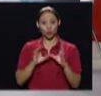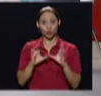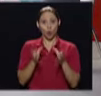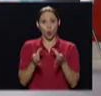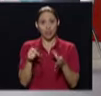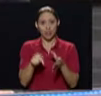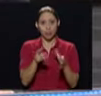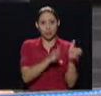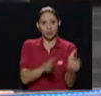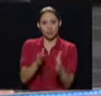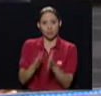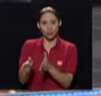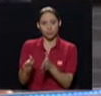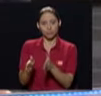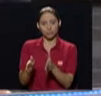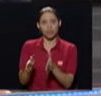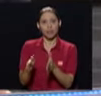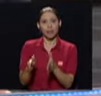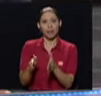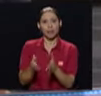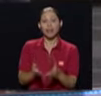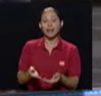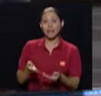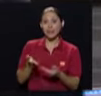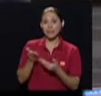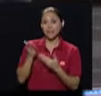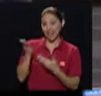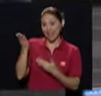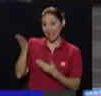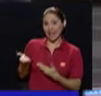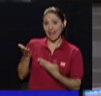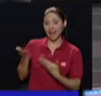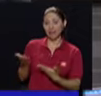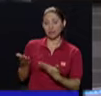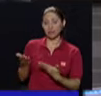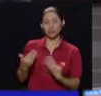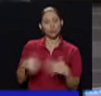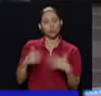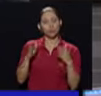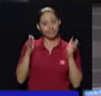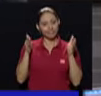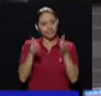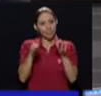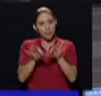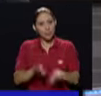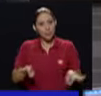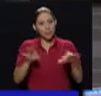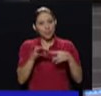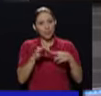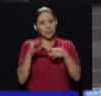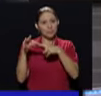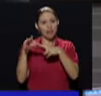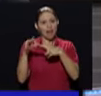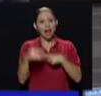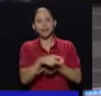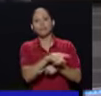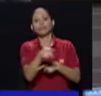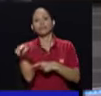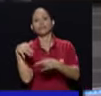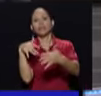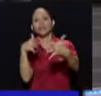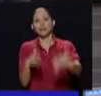organizador, que él le dio una importancia especial a los estudiantes